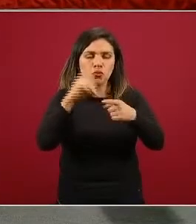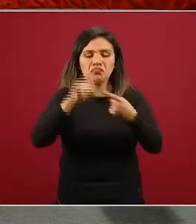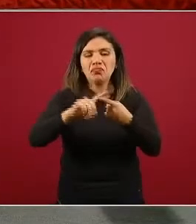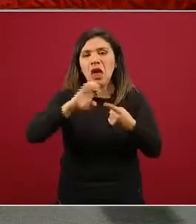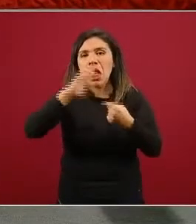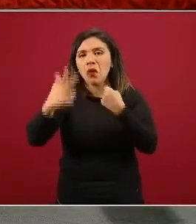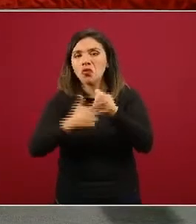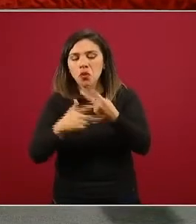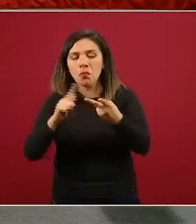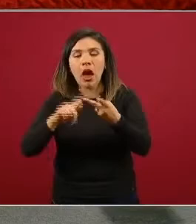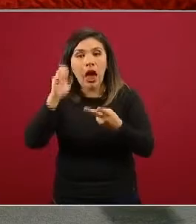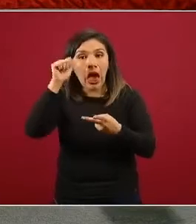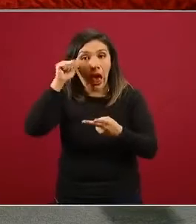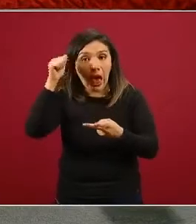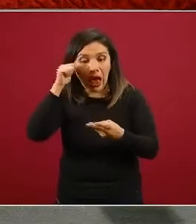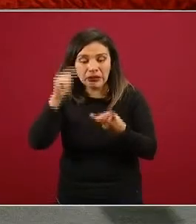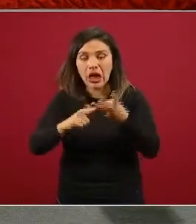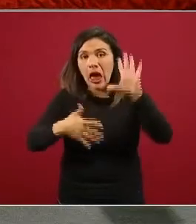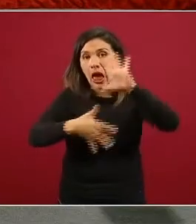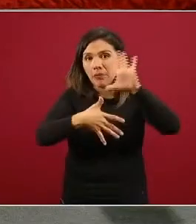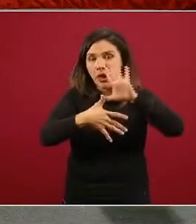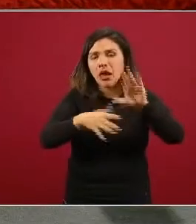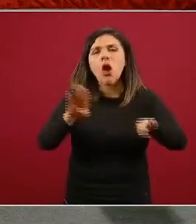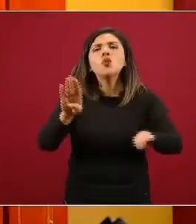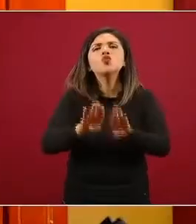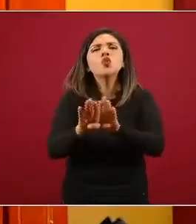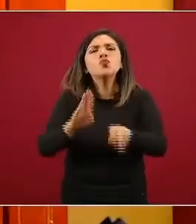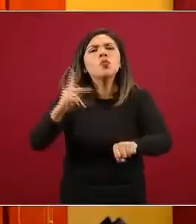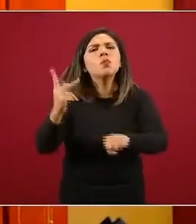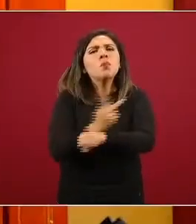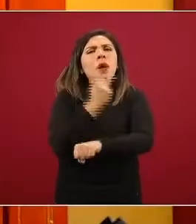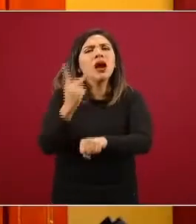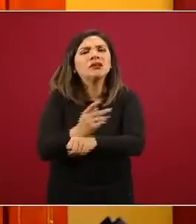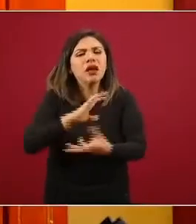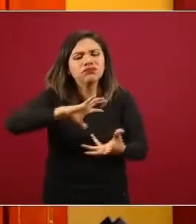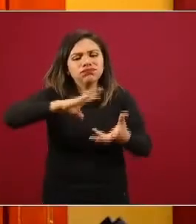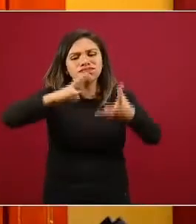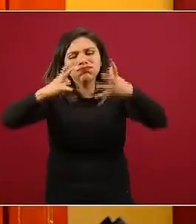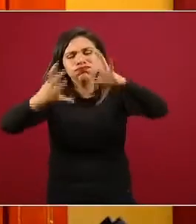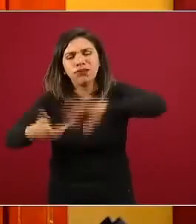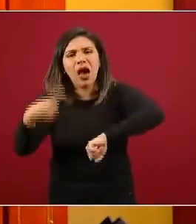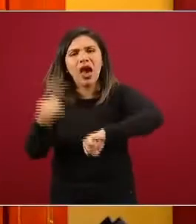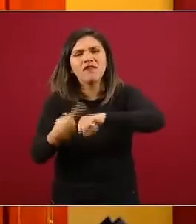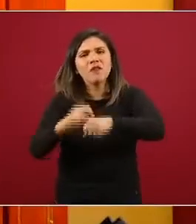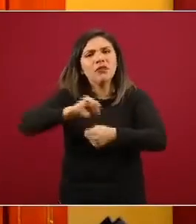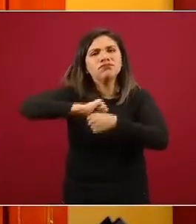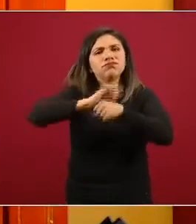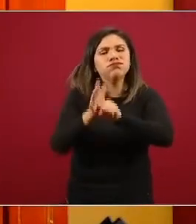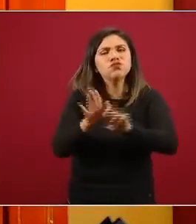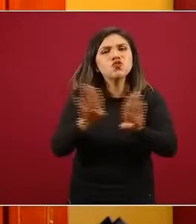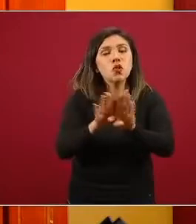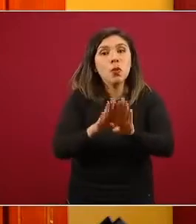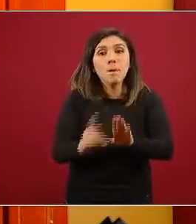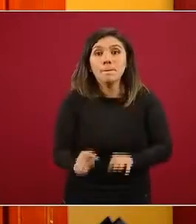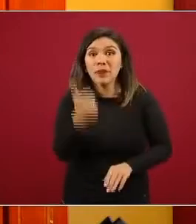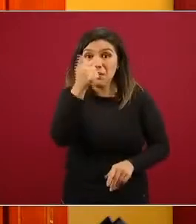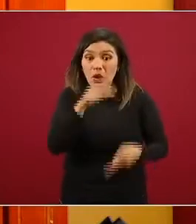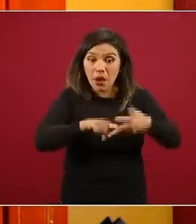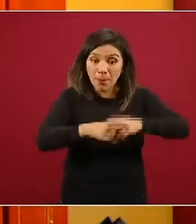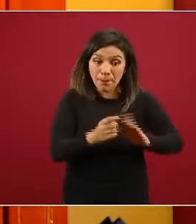Asia, América, cómo tuvieron la evolución de sus epidemias en el pico